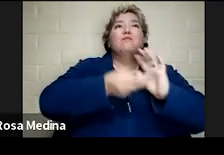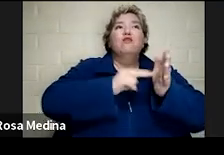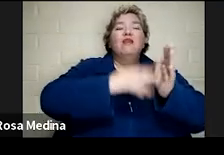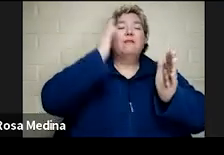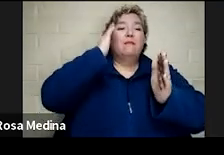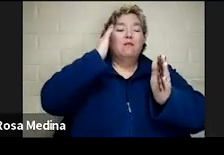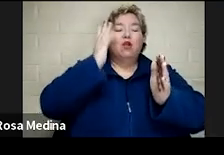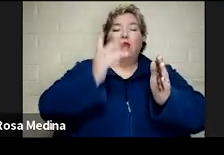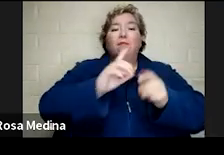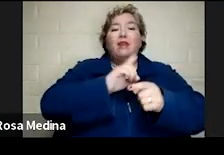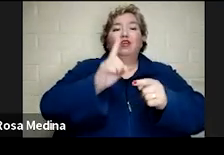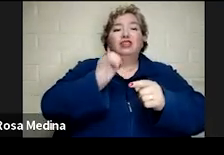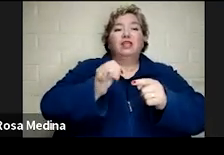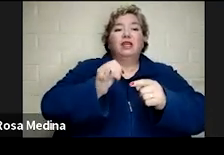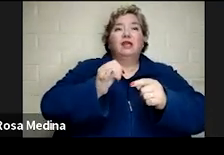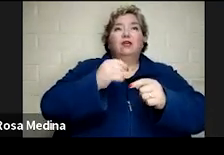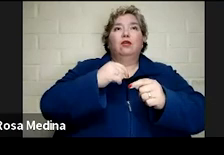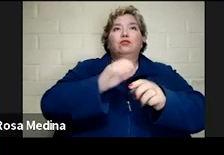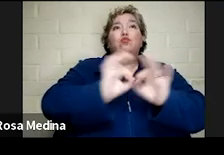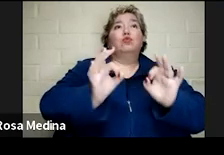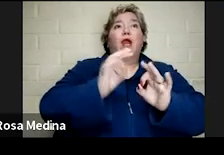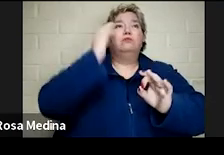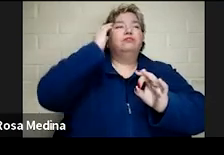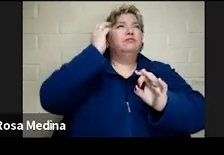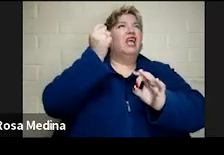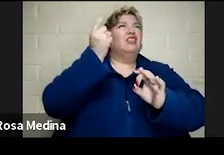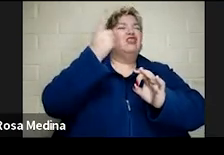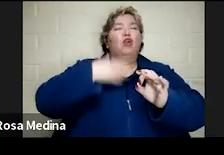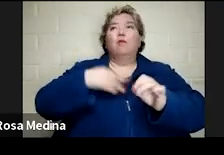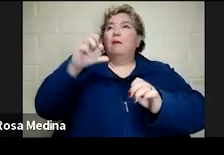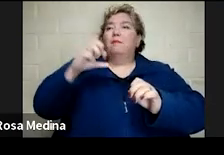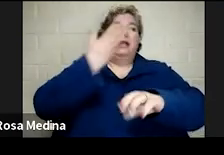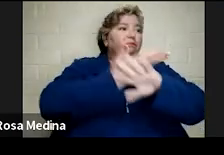por ejemplo, lo que su papá le pidió. No sé, por ejemplo, si una mamá le pide,